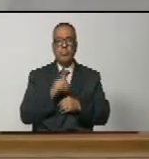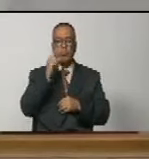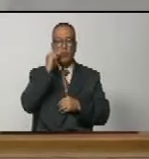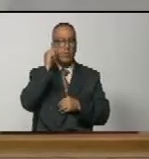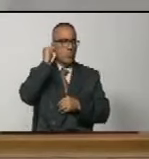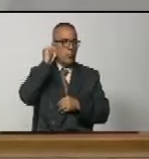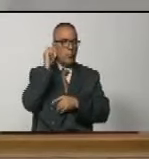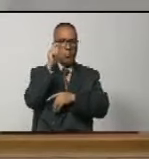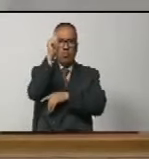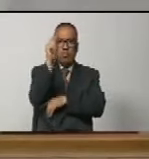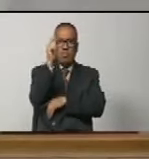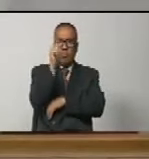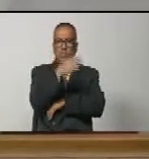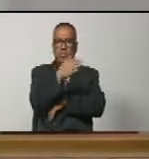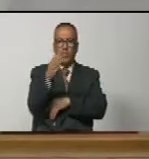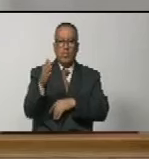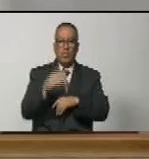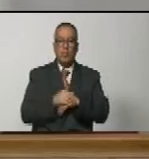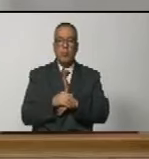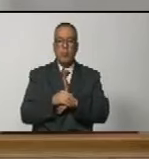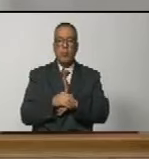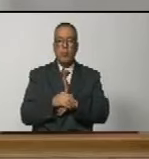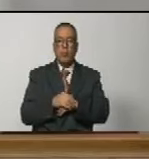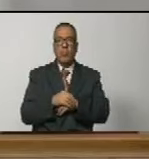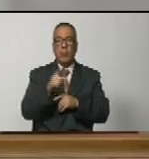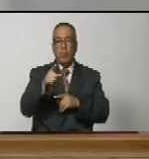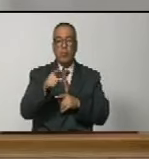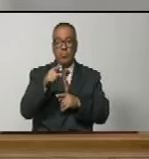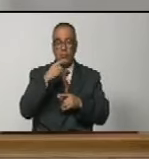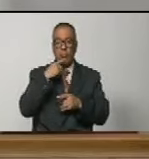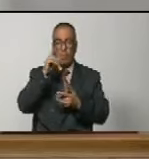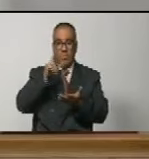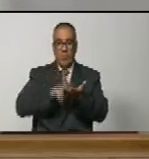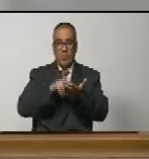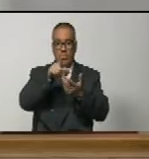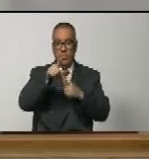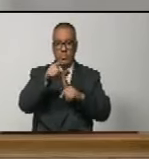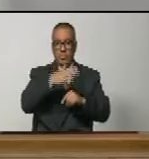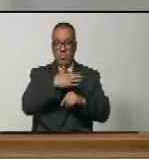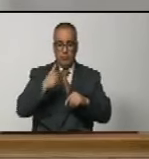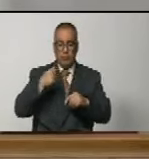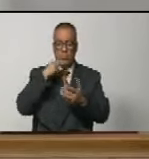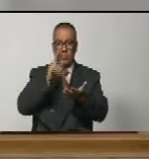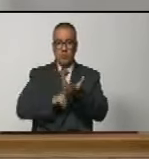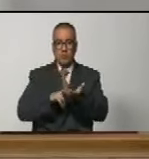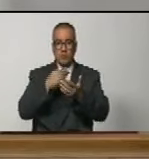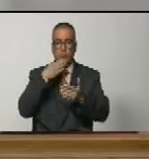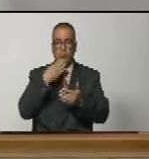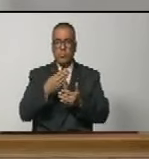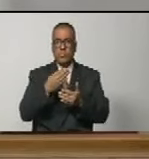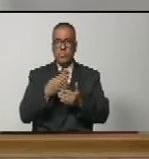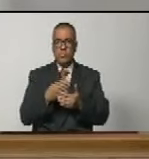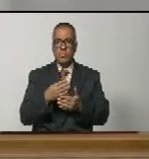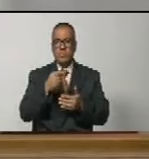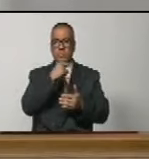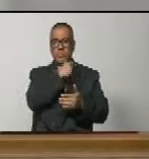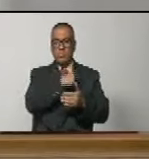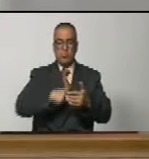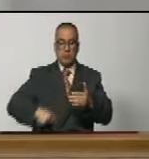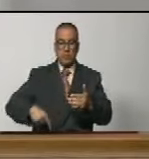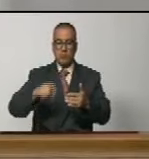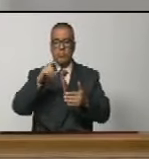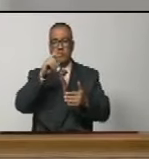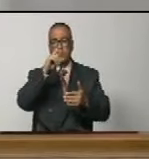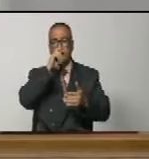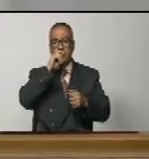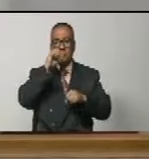las honorables diputadas y los honorables diputados que estén a favor de aprobar la autorización solicitada por el ciudadano